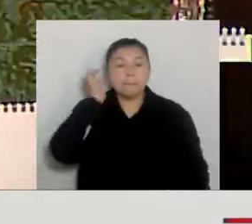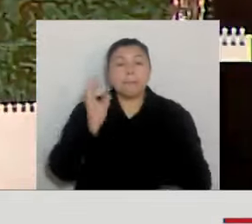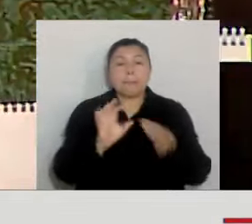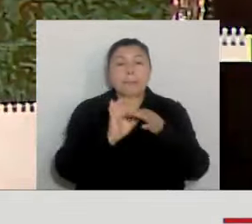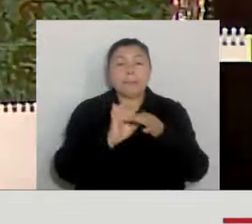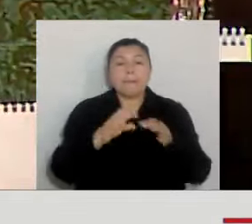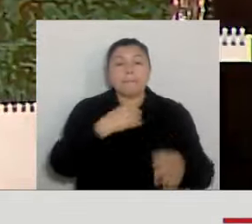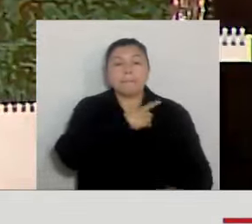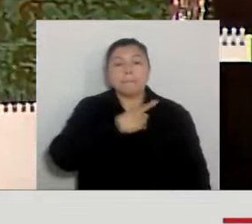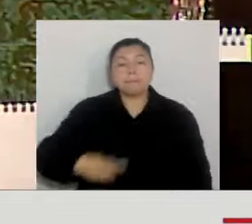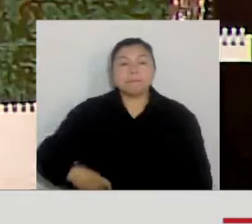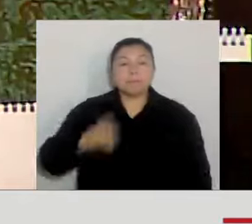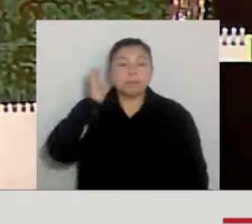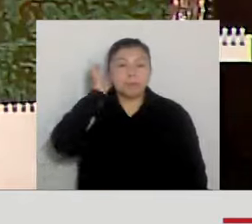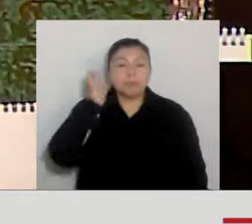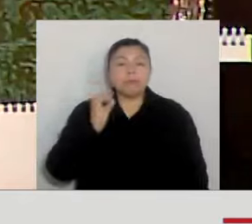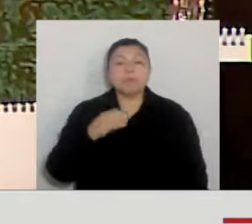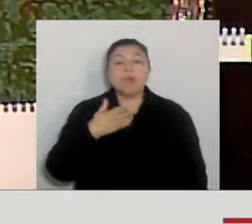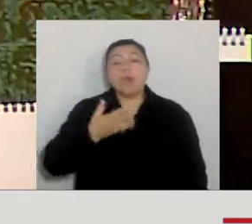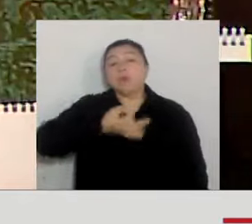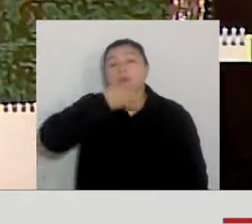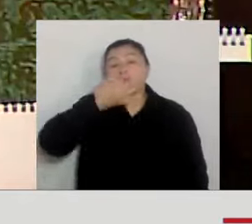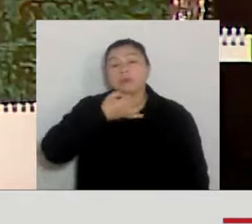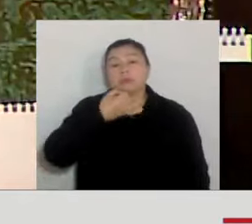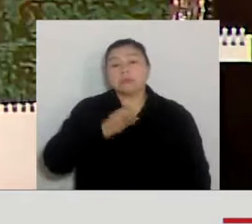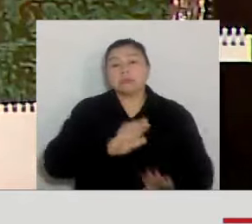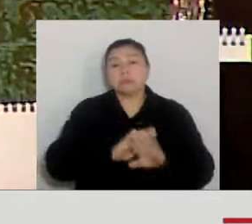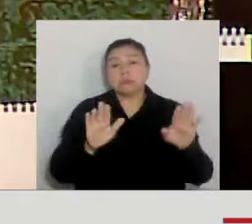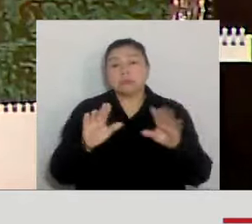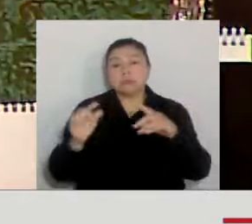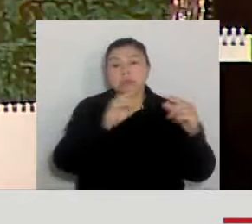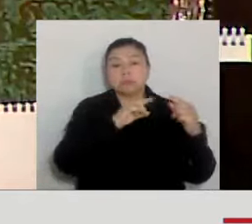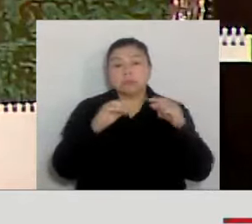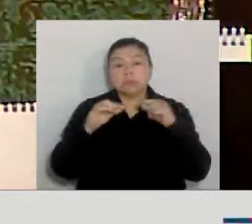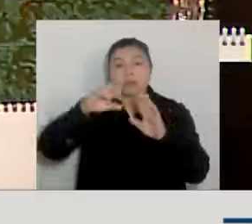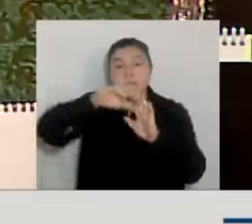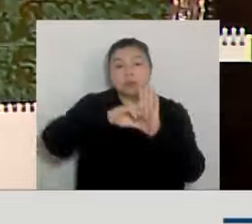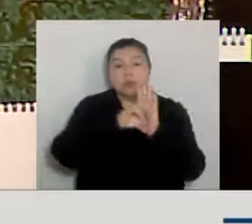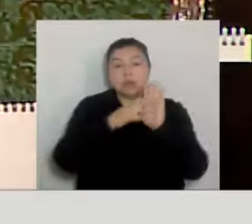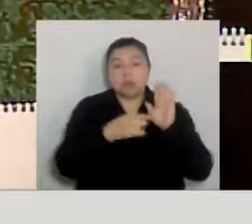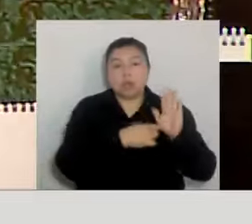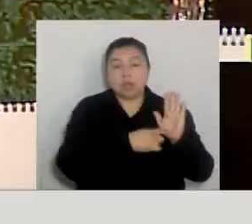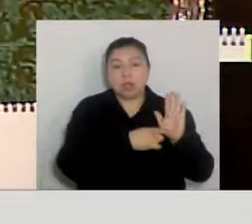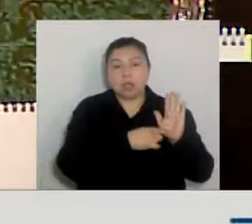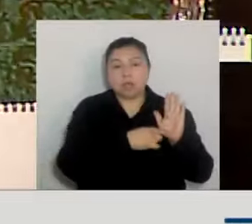diputada con esta palabra cerrarías el debate de este proyecto de ley